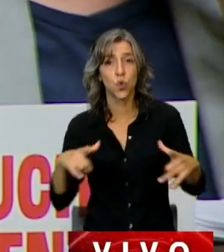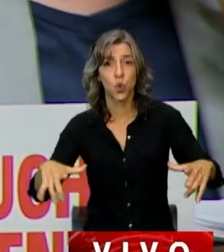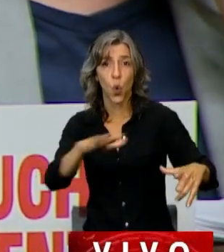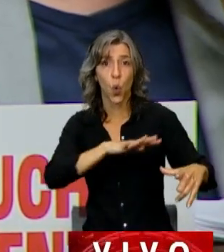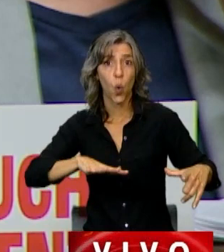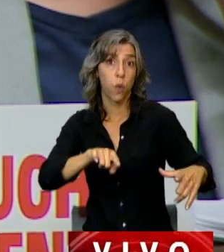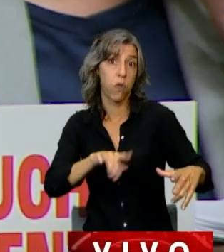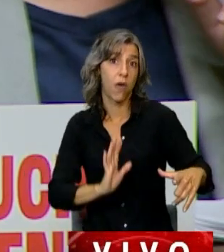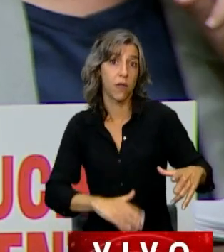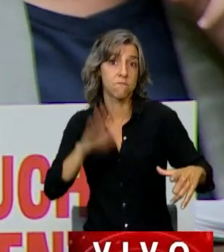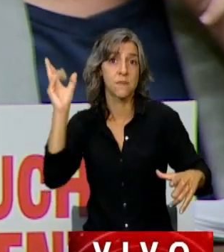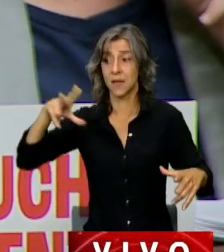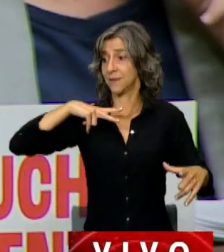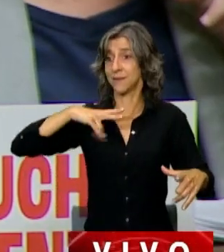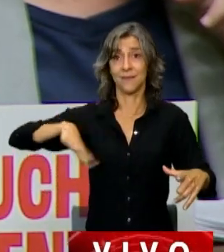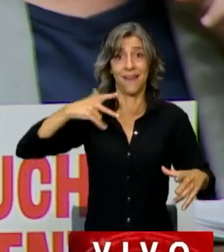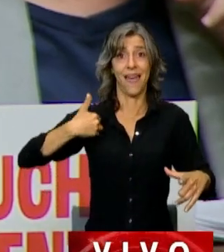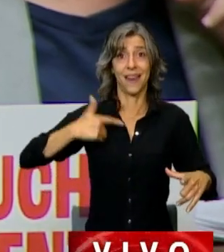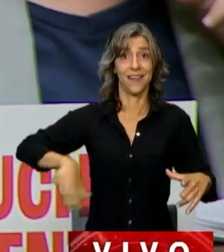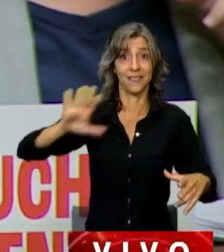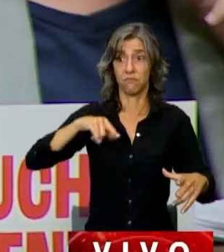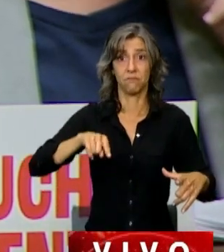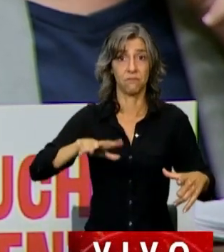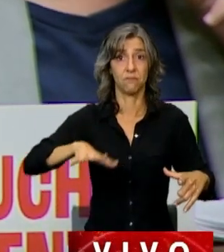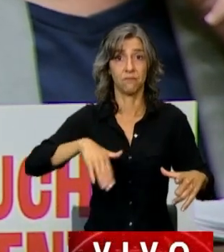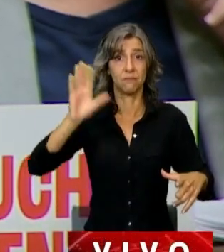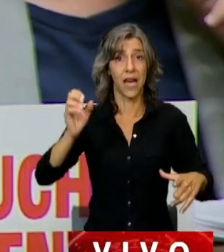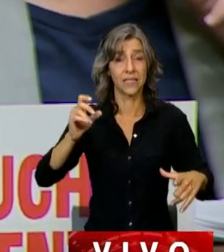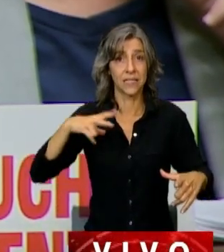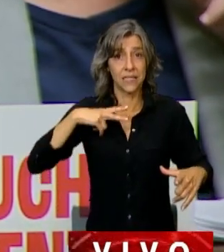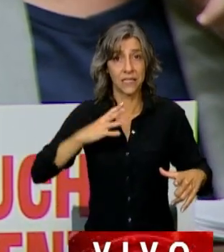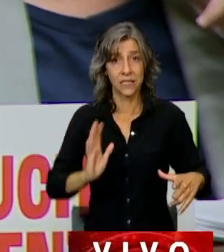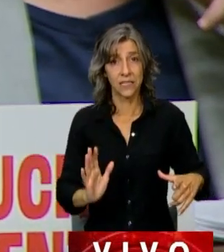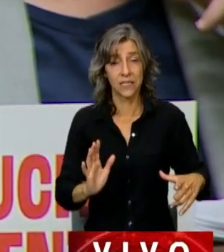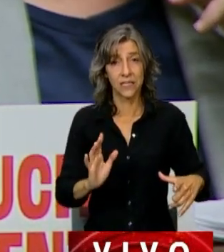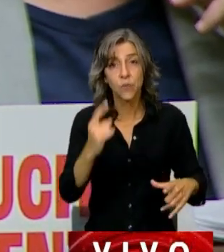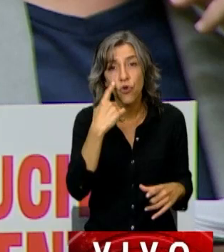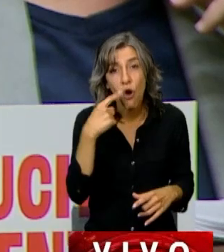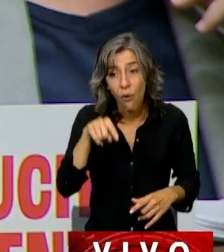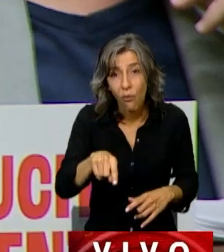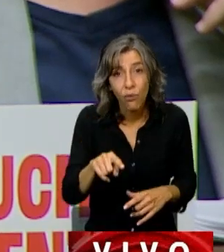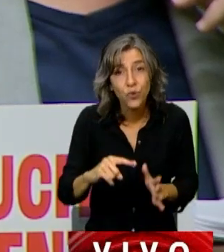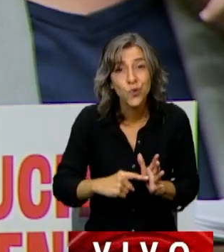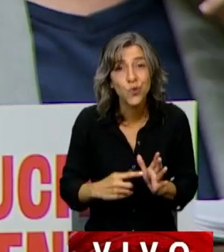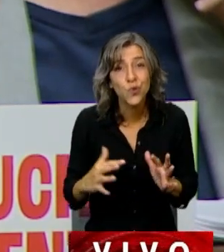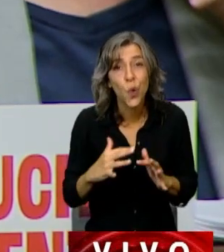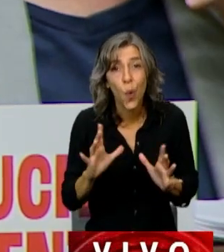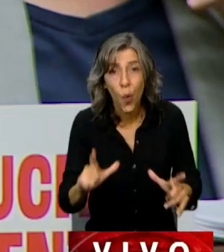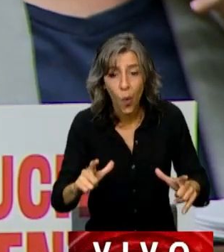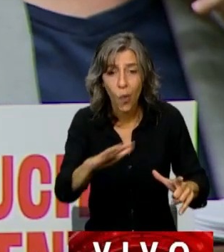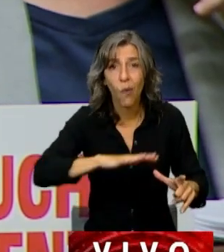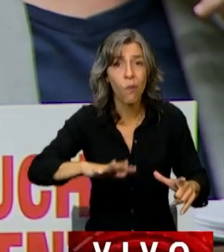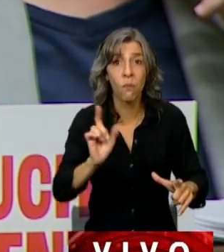las jurisdicciones más ricas del país. Recordemos que esto tampoco se reduce a la ciudad de Buenos Aires, sino que ayer